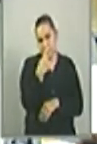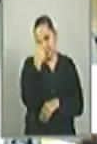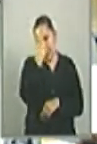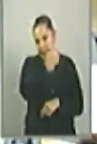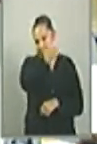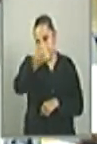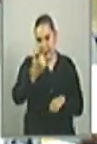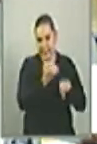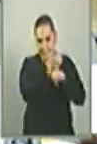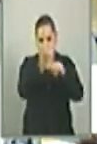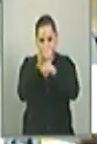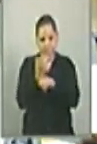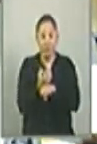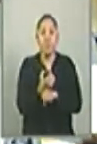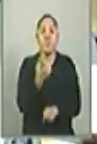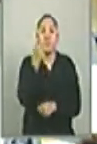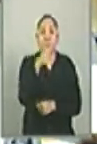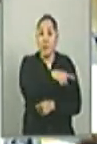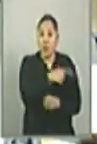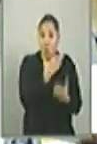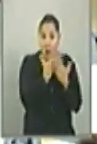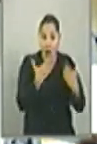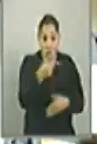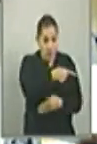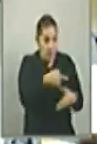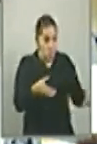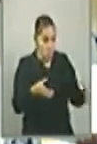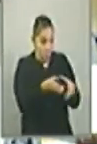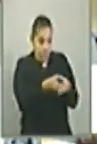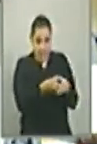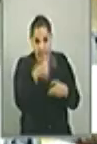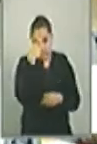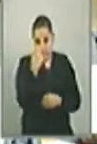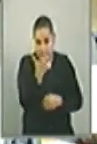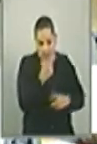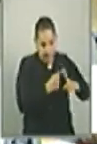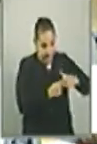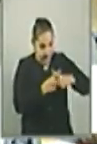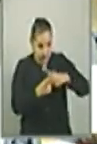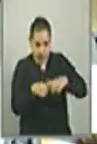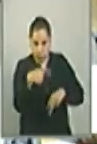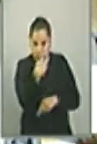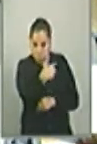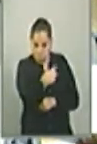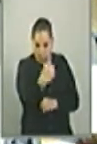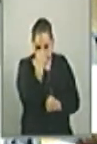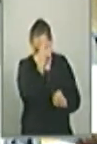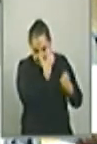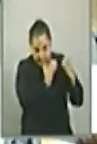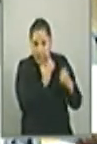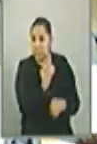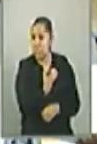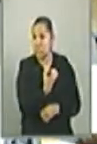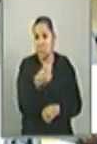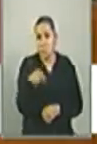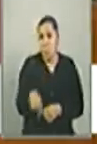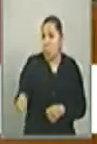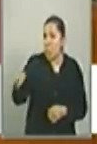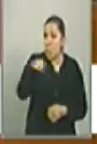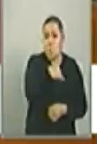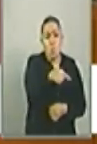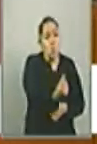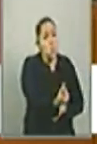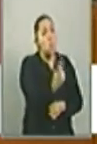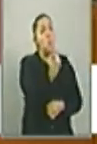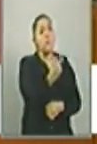esta acotación que tiene la Unidad de Inteligencia Financiera, puesto que es la única que puede presentar querellas en